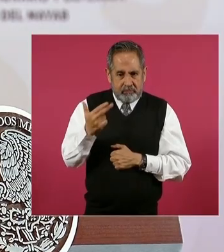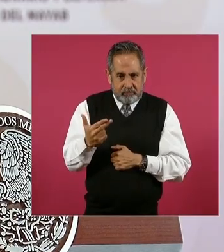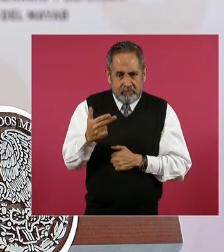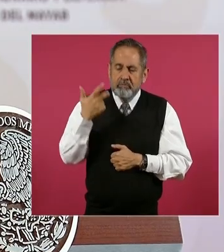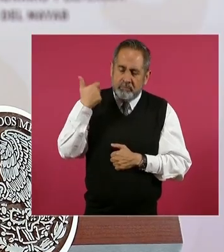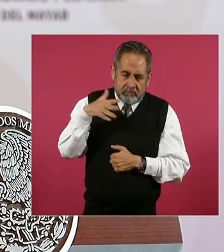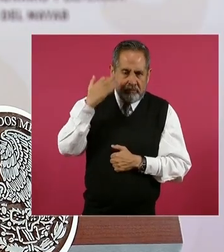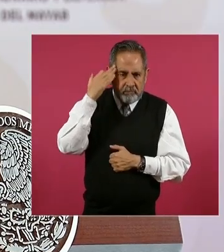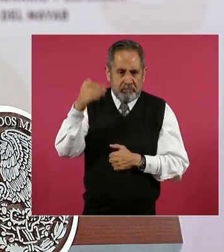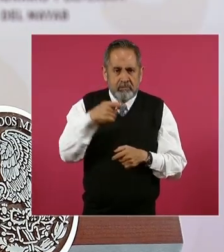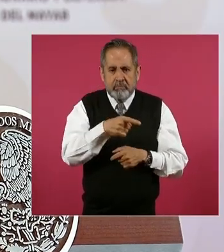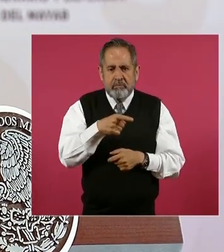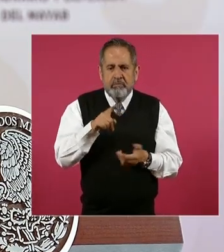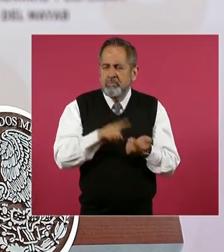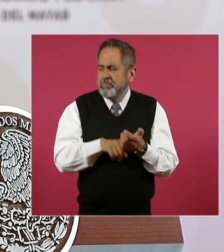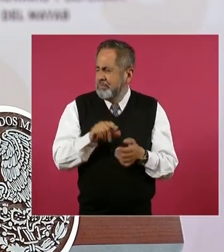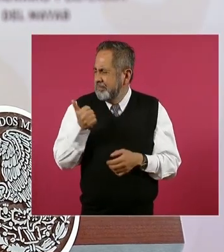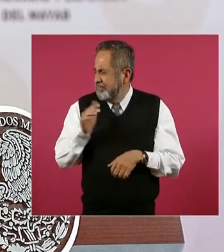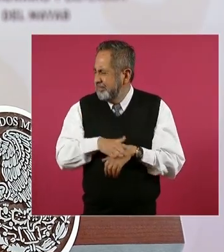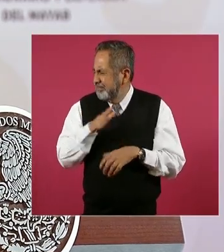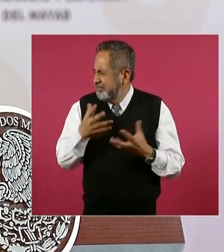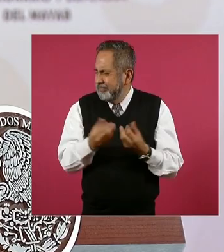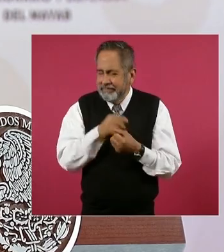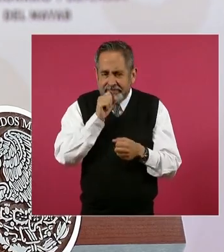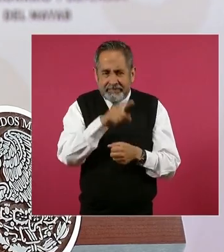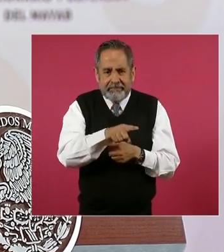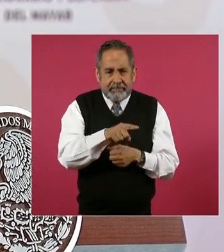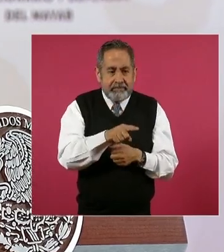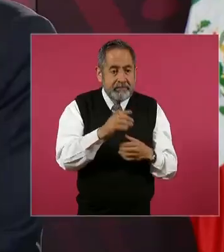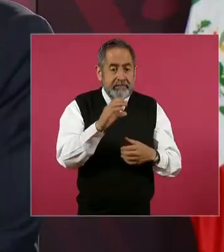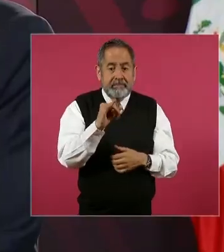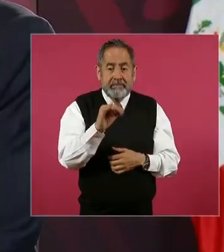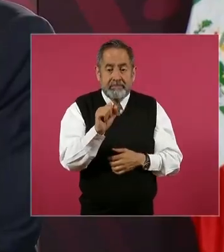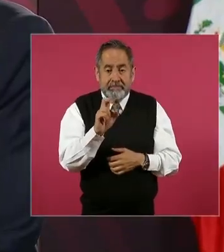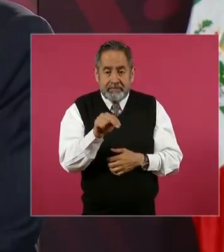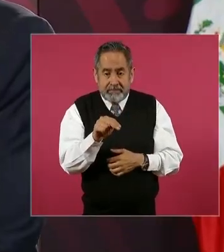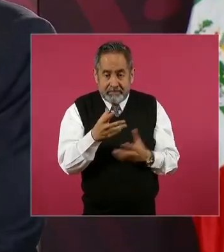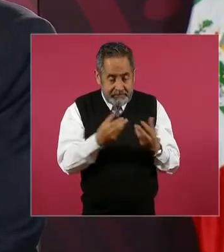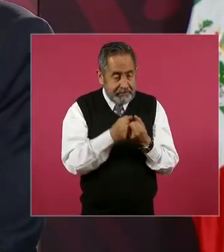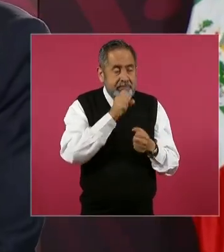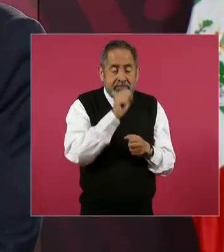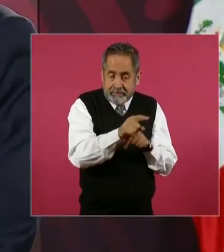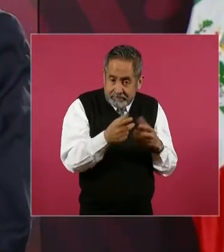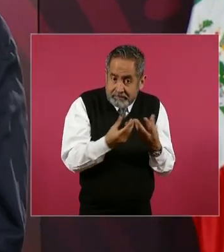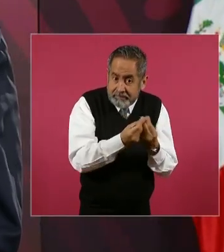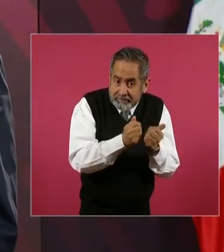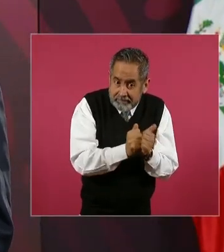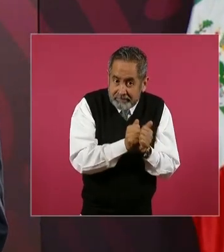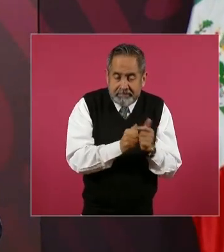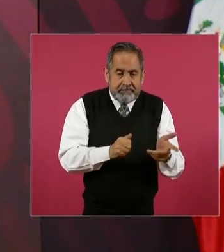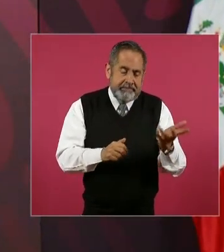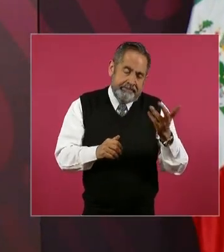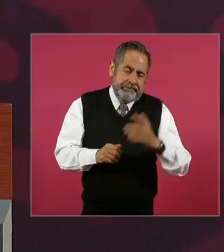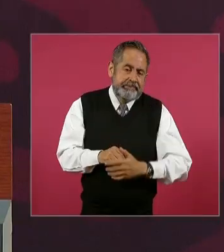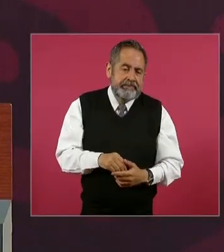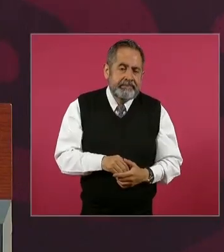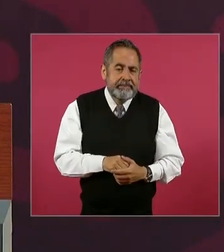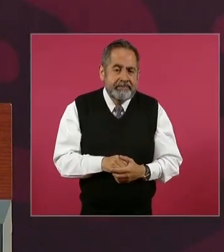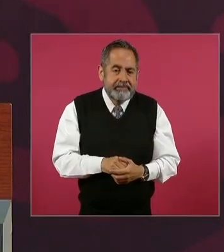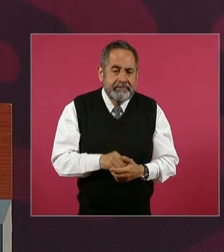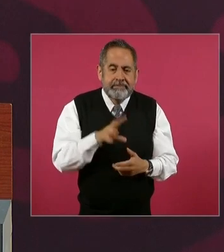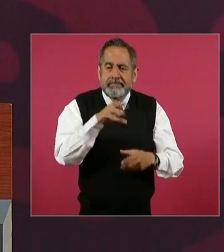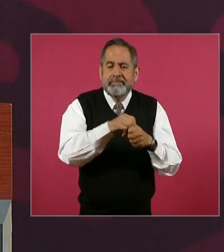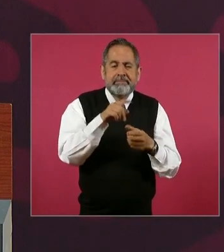Calderón fue qué otra cosa Ah del cisen o sea